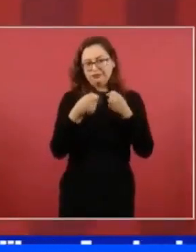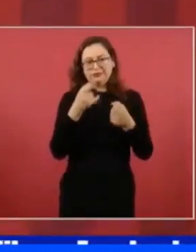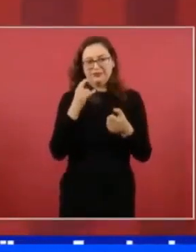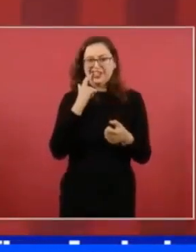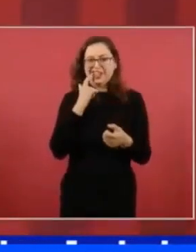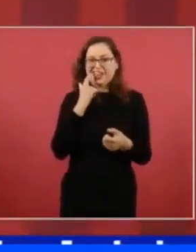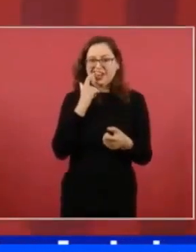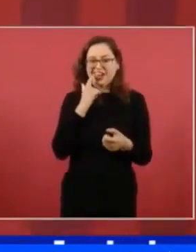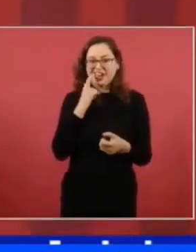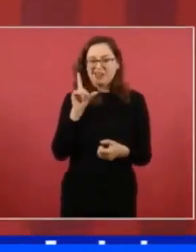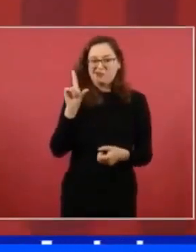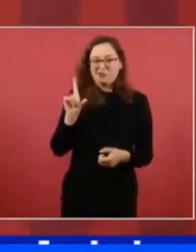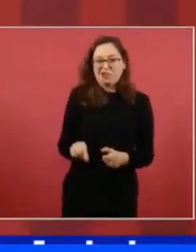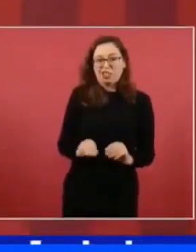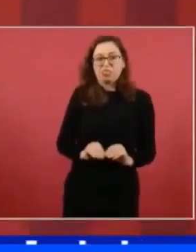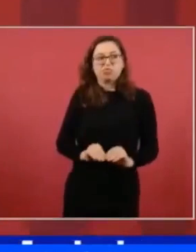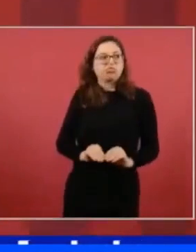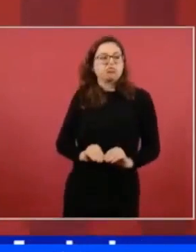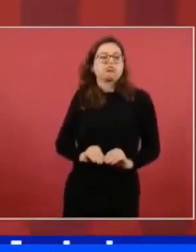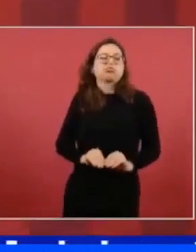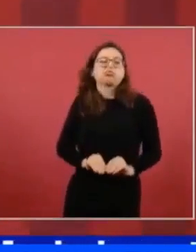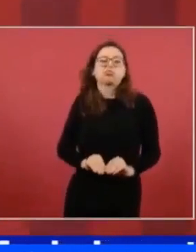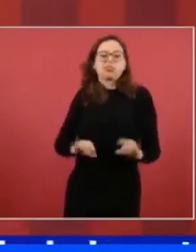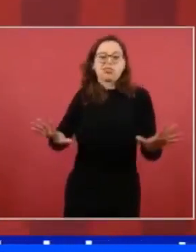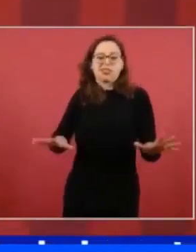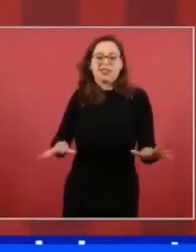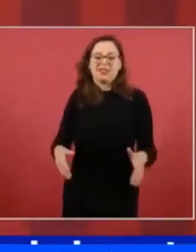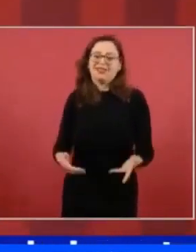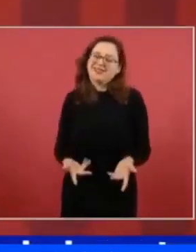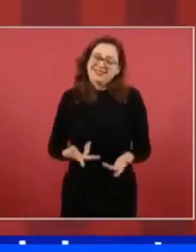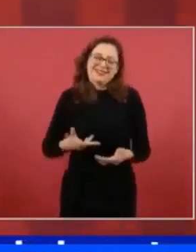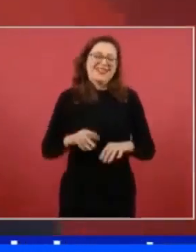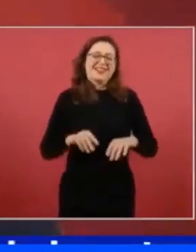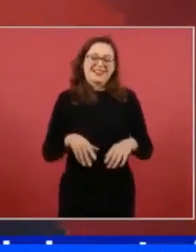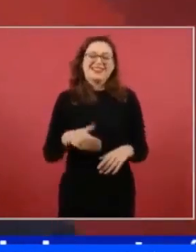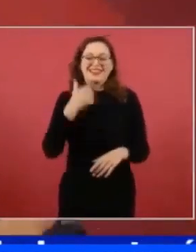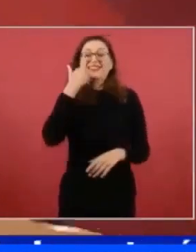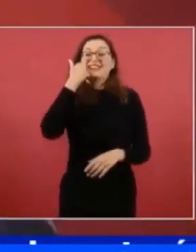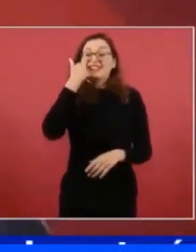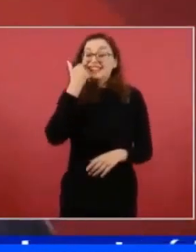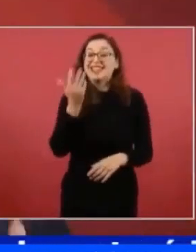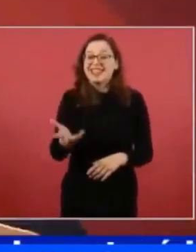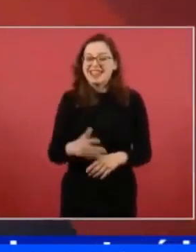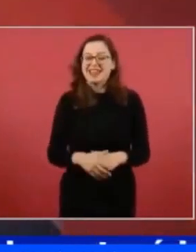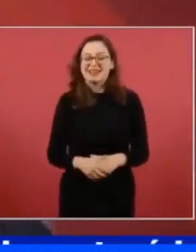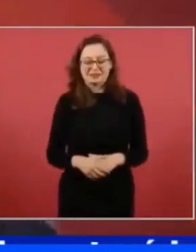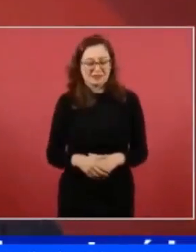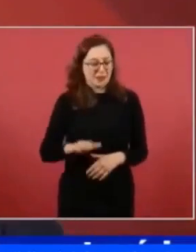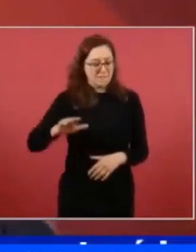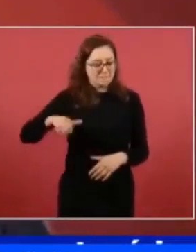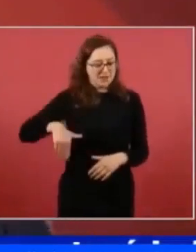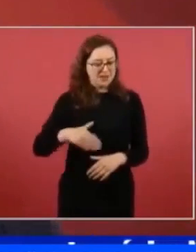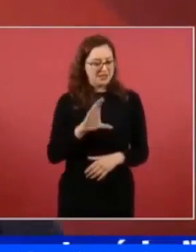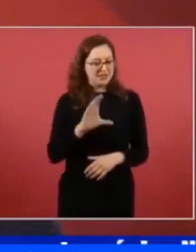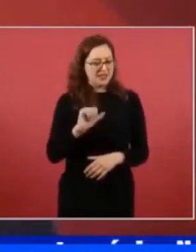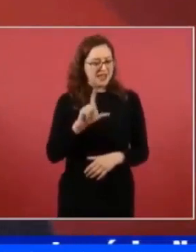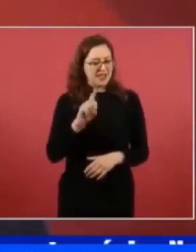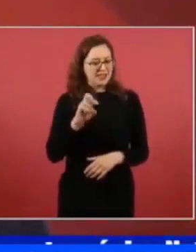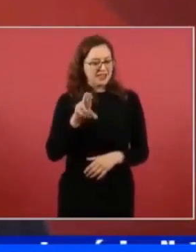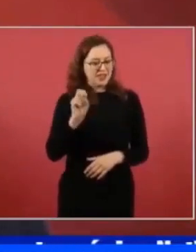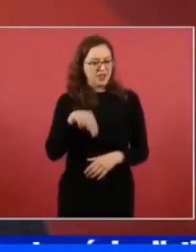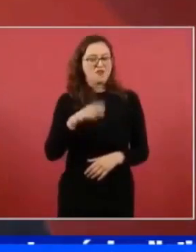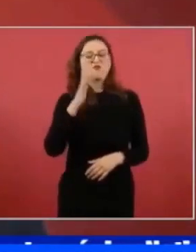divulgar lo que quisiera hasta el calderón sacó un facebook